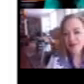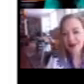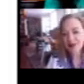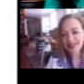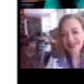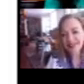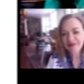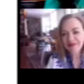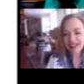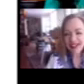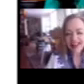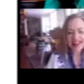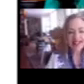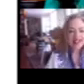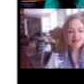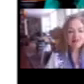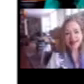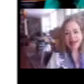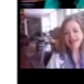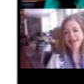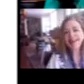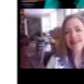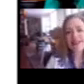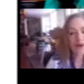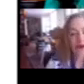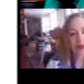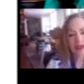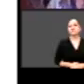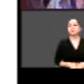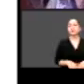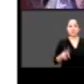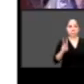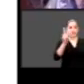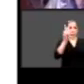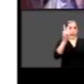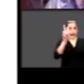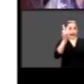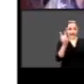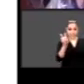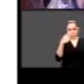a comenzar. Me encanta el título de este